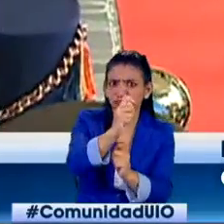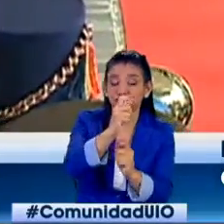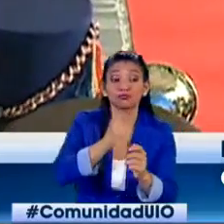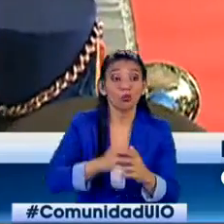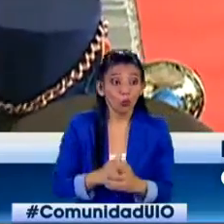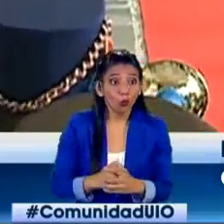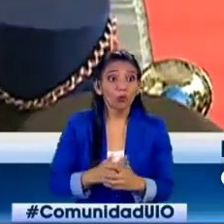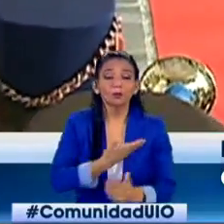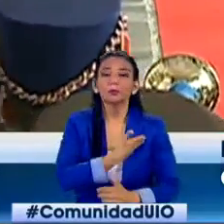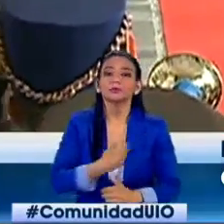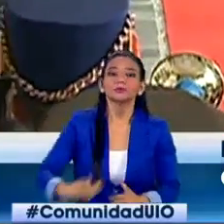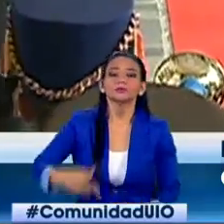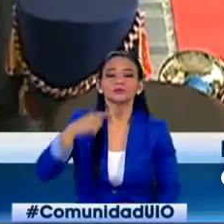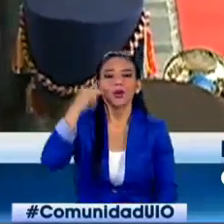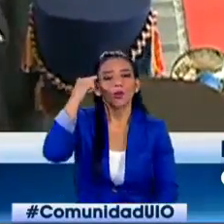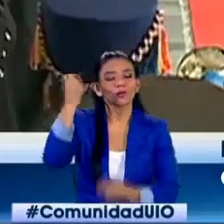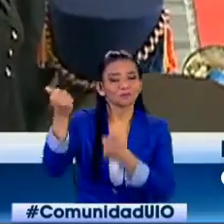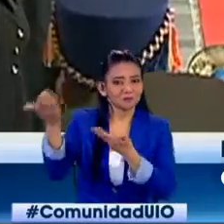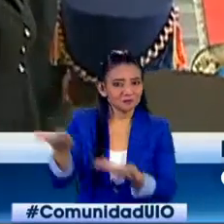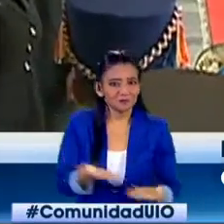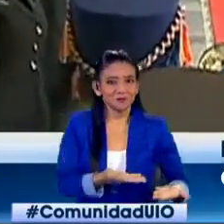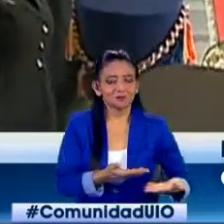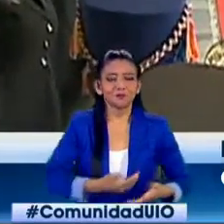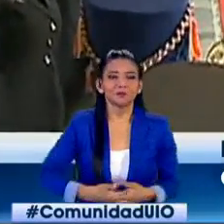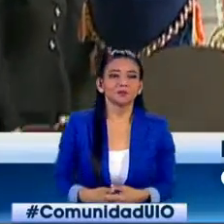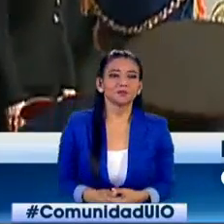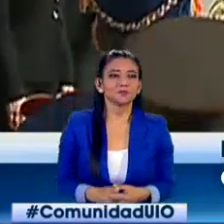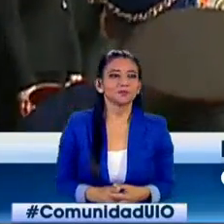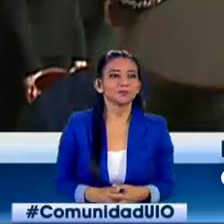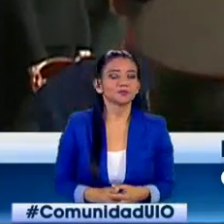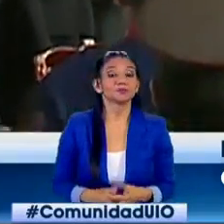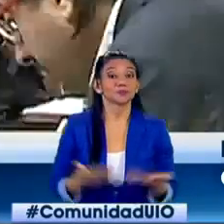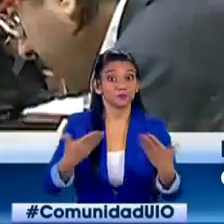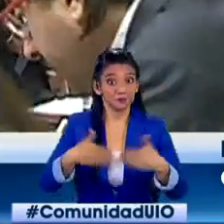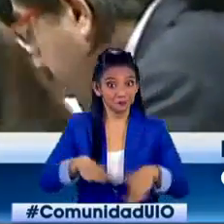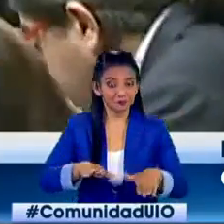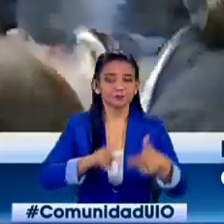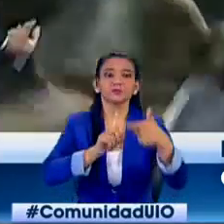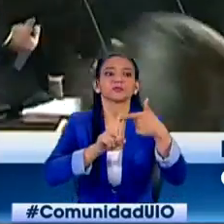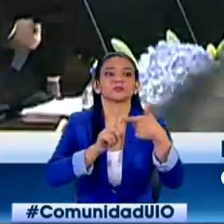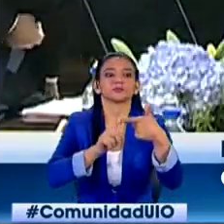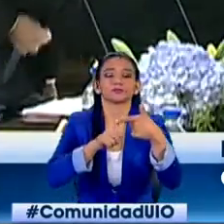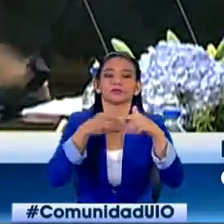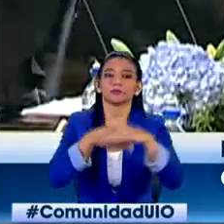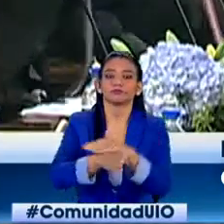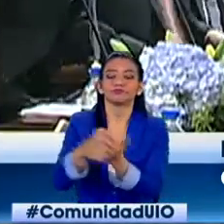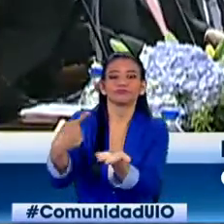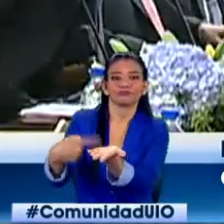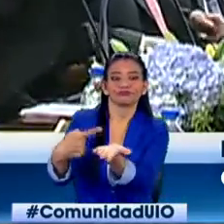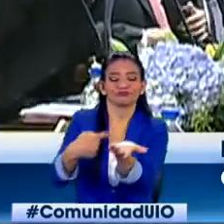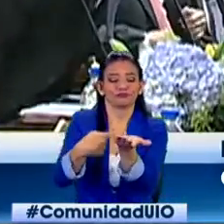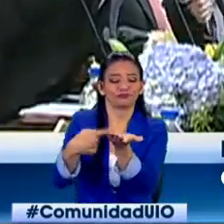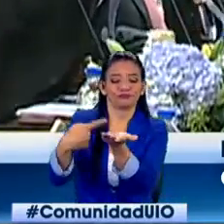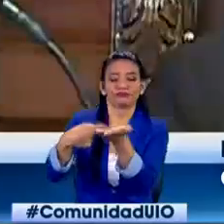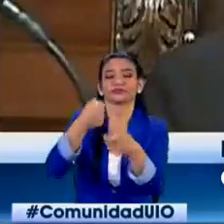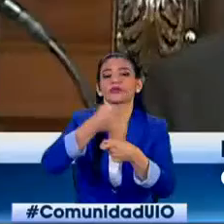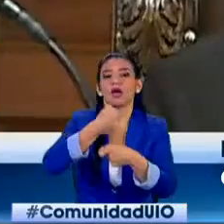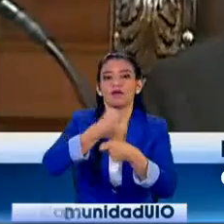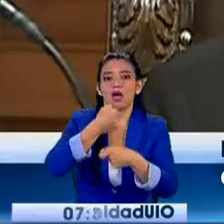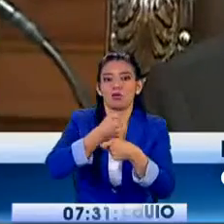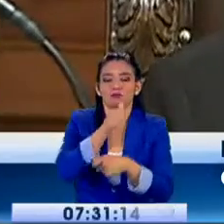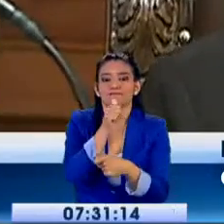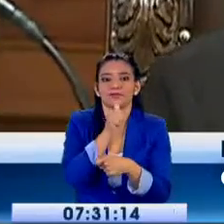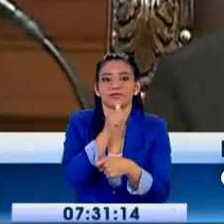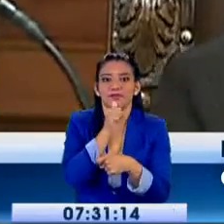presidente Rafael Correa le dio la bienvenida. Acto seguido, mantuvieron una reunión de trabajo privada.